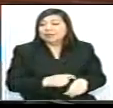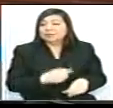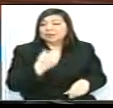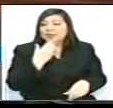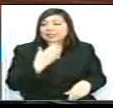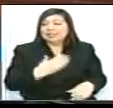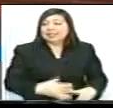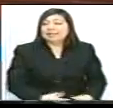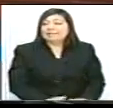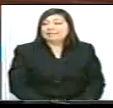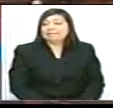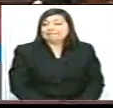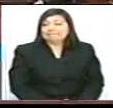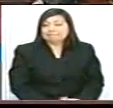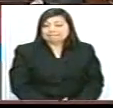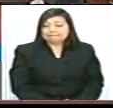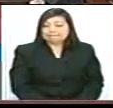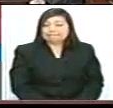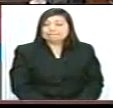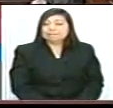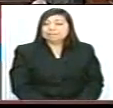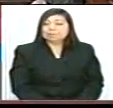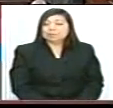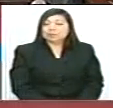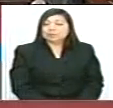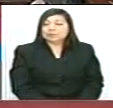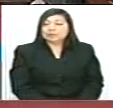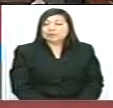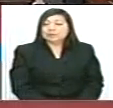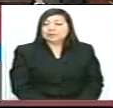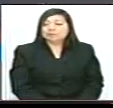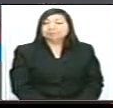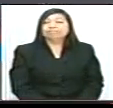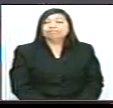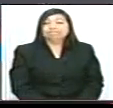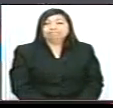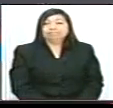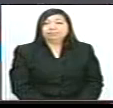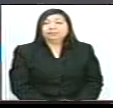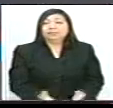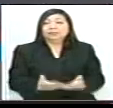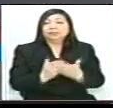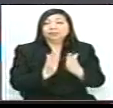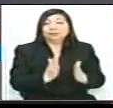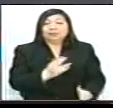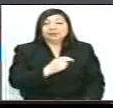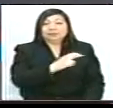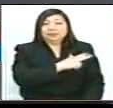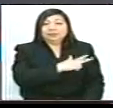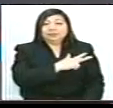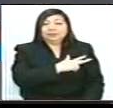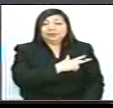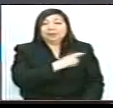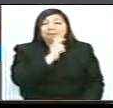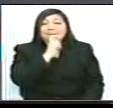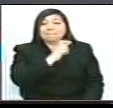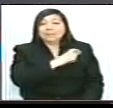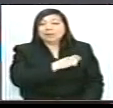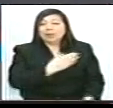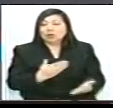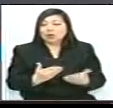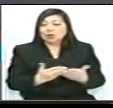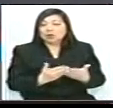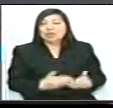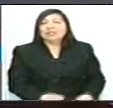Gracias. Gracias, congresista del Castillo. Saludamos a las alumnas del tercer grado de educación primaria del